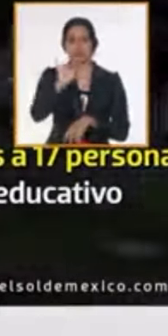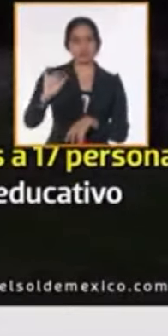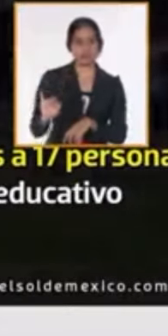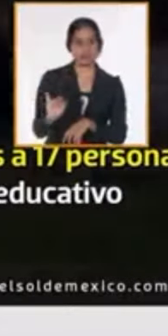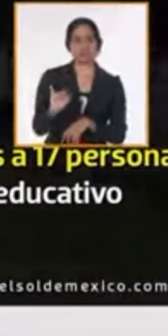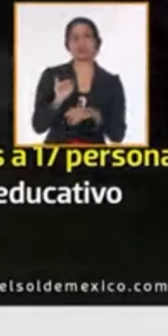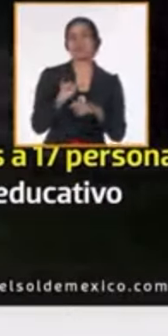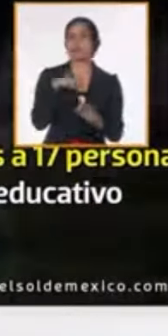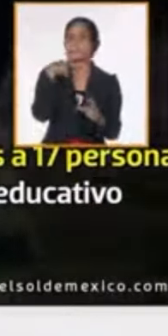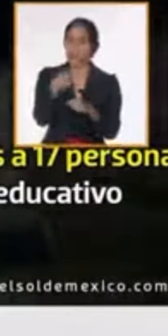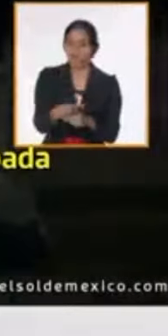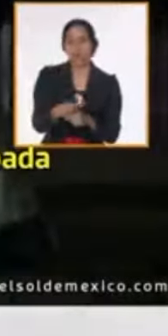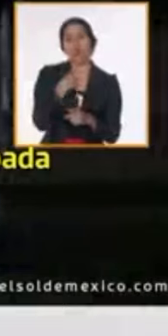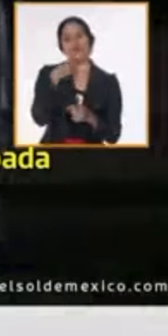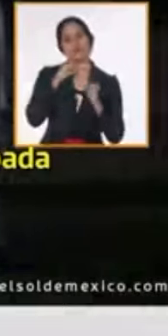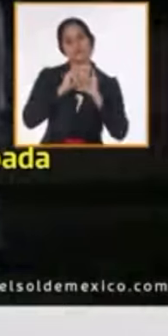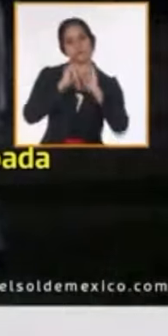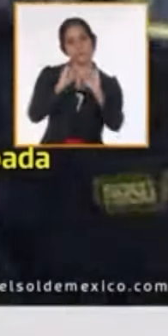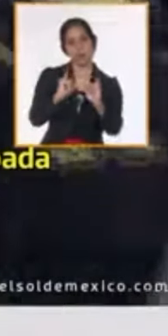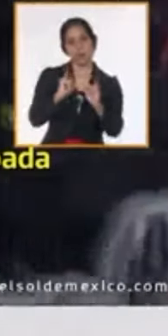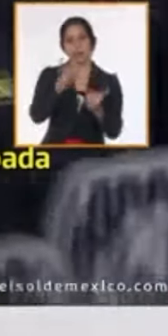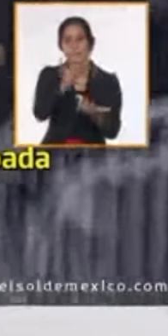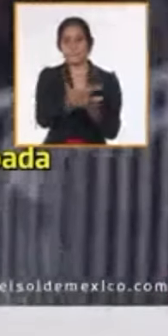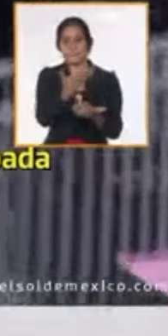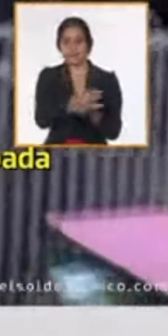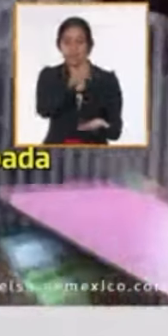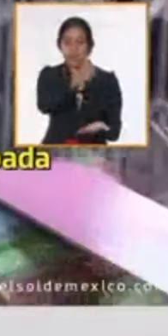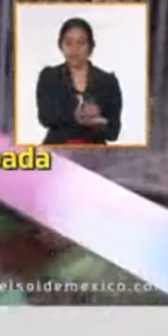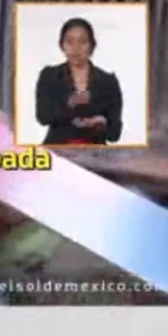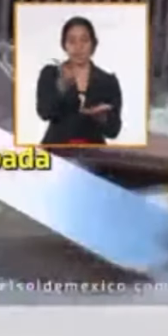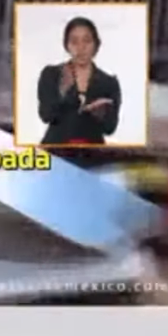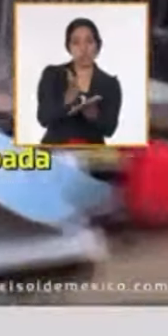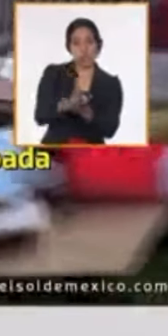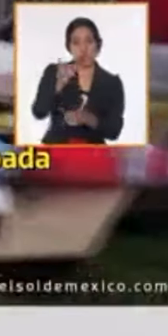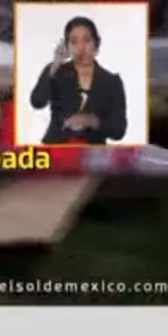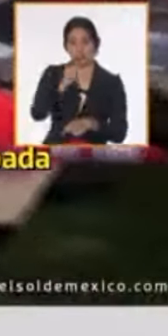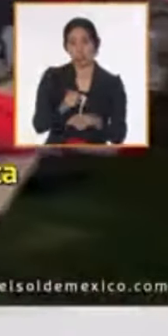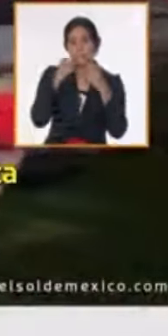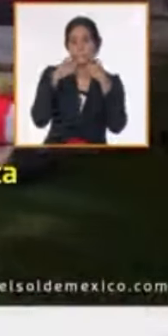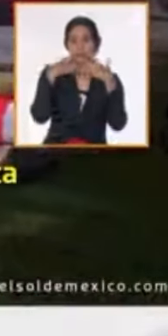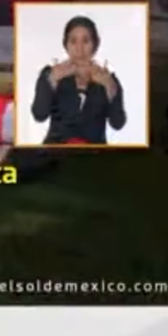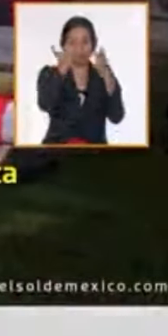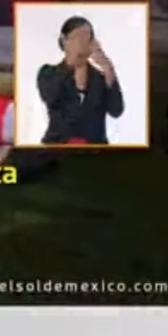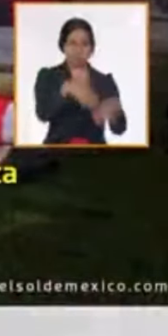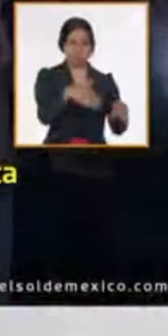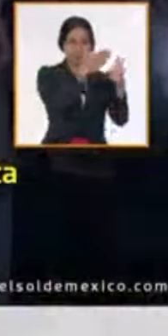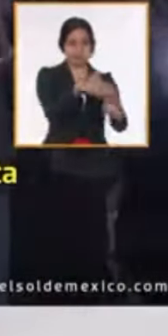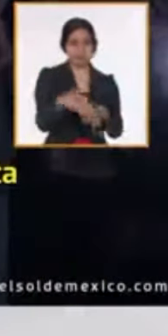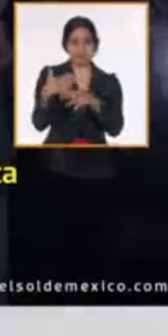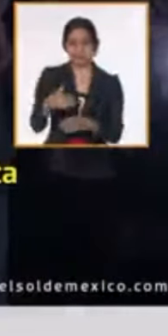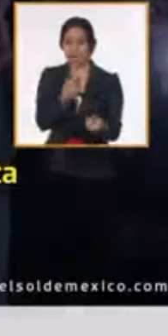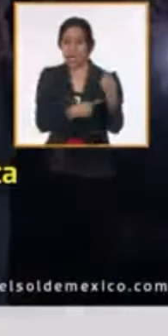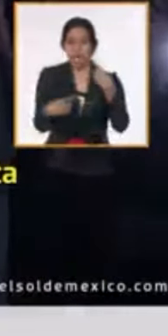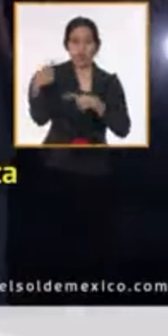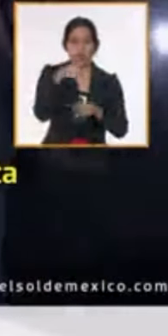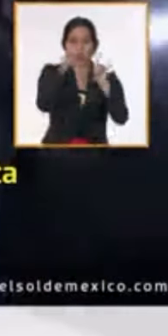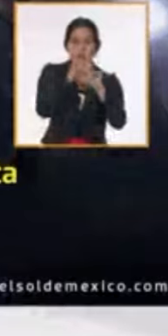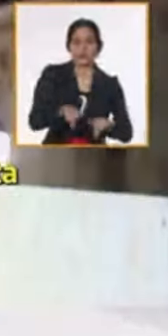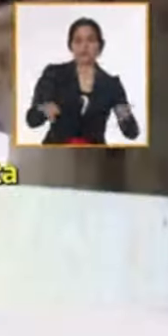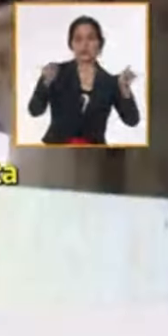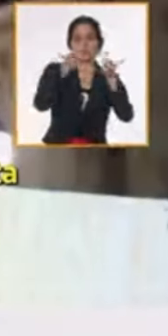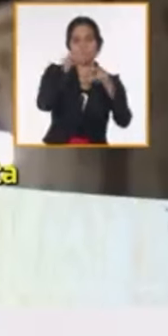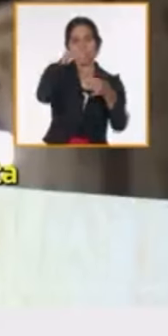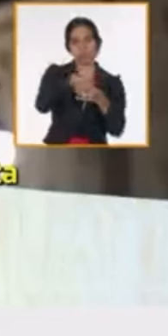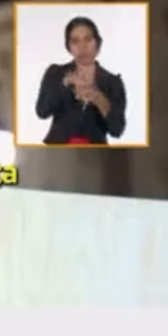según informó el centro educativo. Los agentes también desocuparon una acampada instalada en el interior de uno de los edificios de la Universidad Jesuita